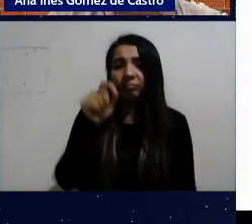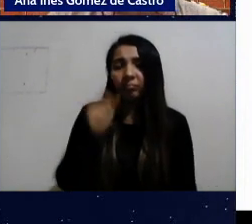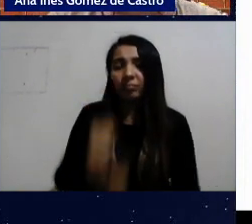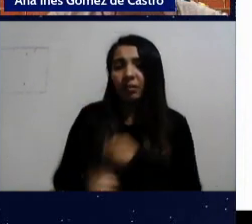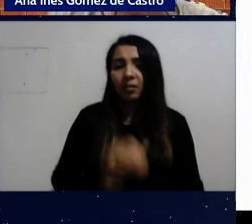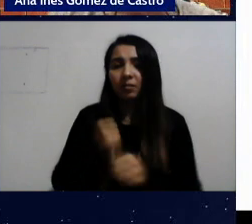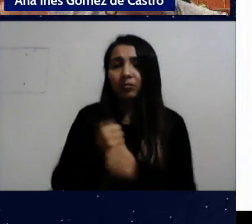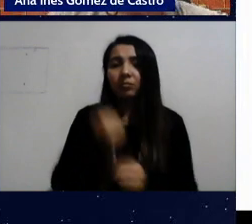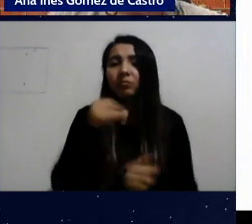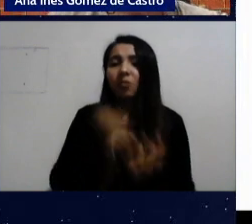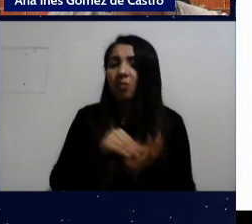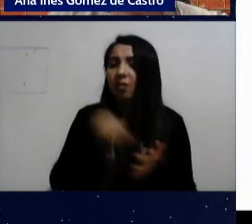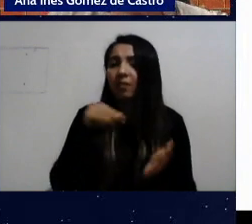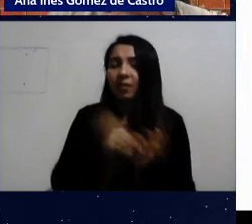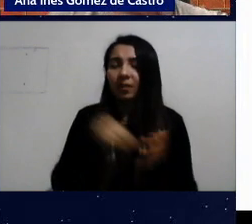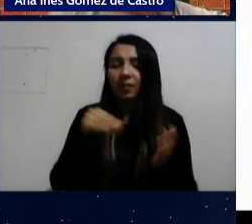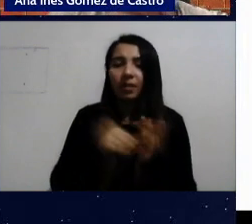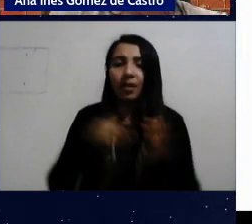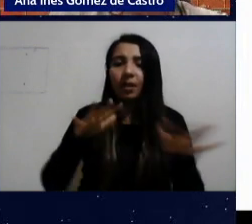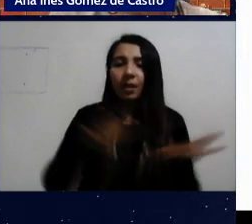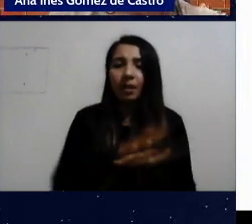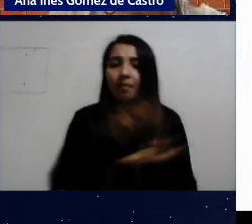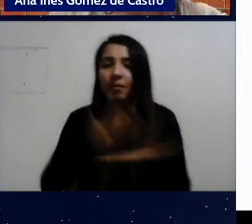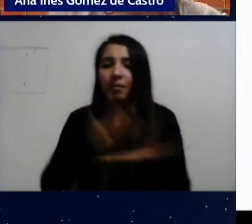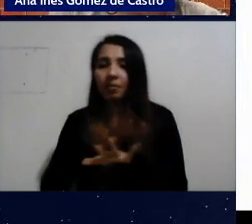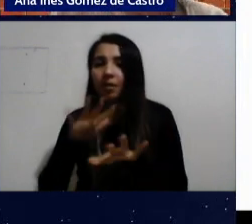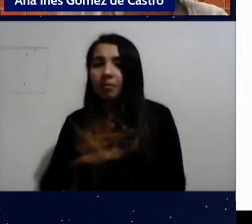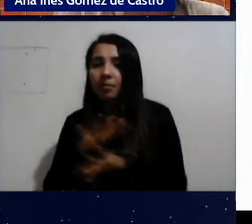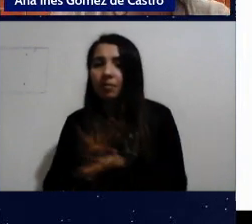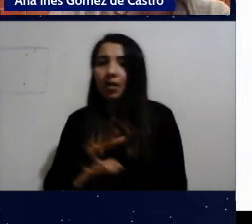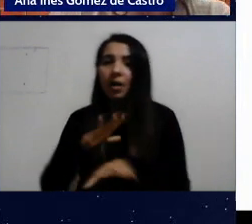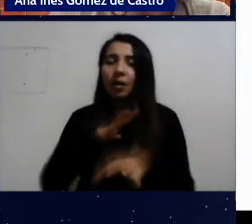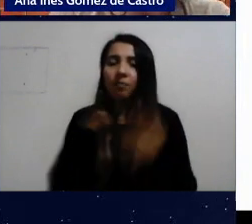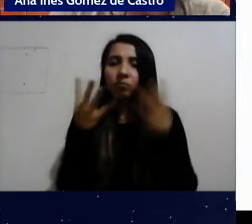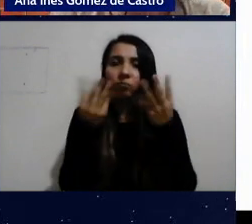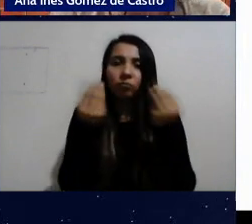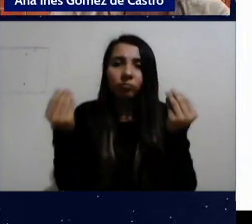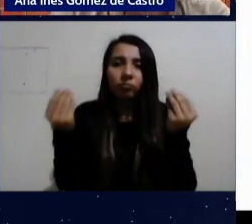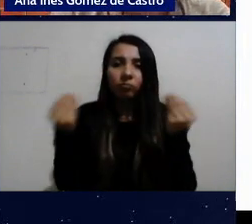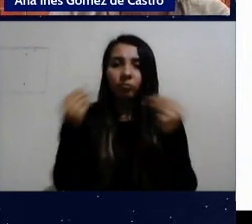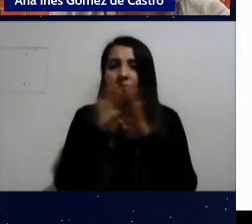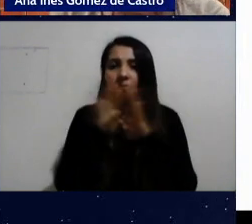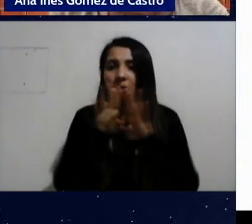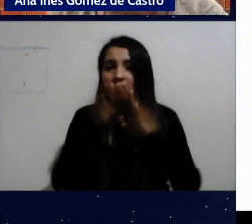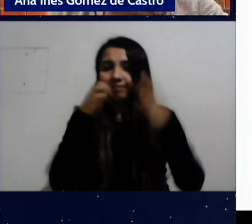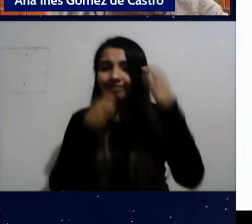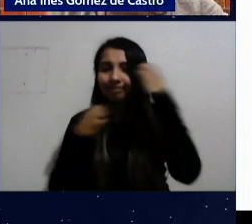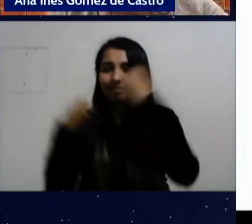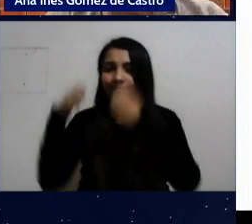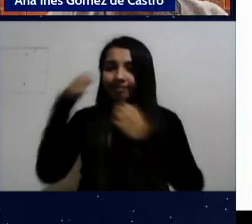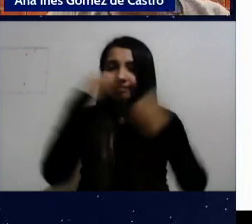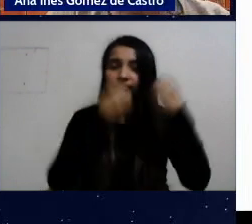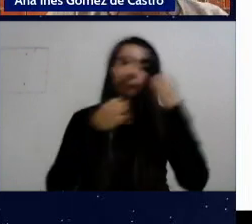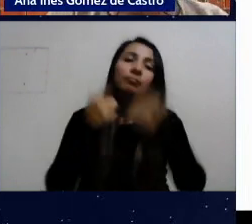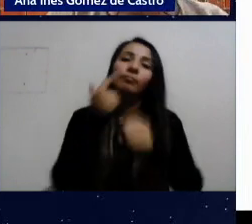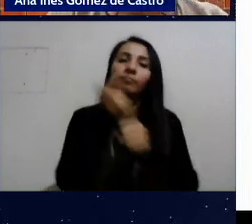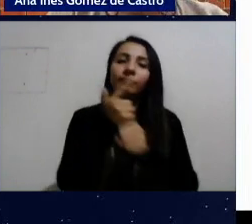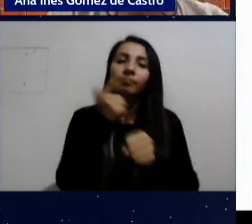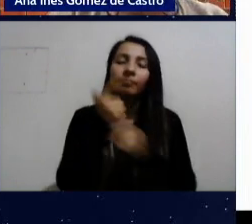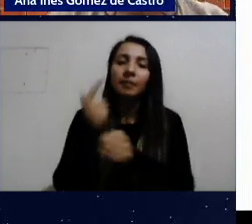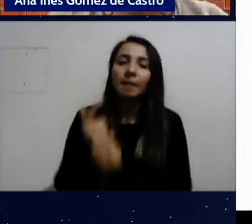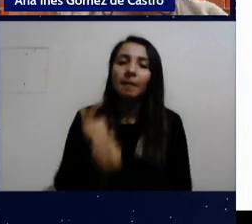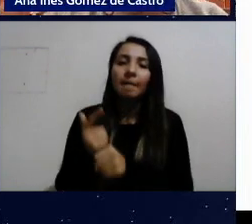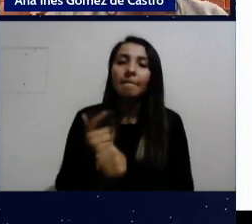y que todavía siguen evolucionando, porque hay muchísimos casos y muchos parámetros que analizar, lo